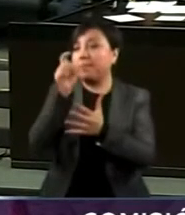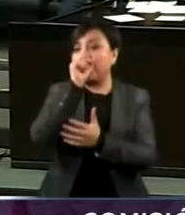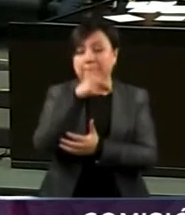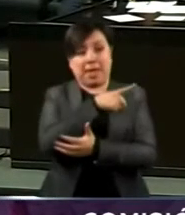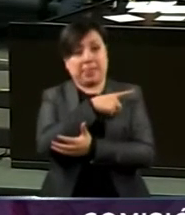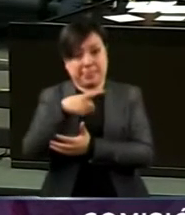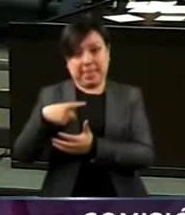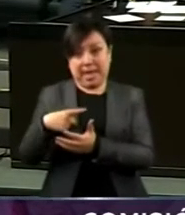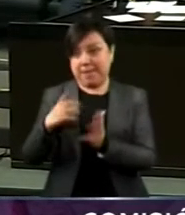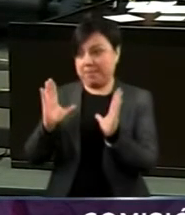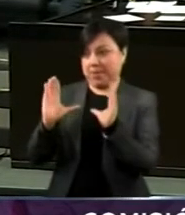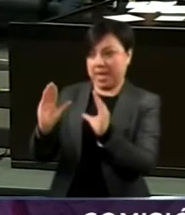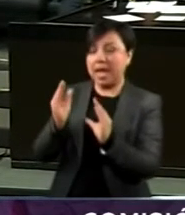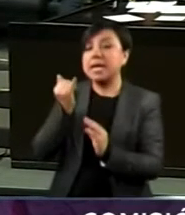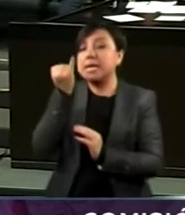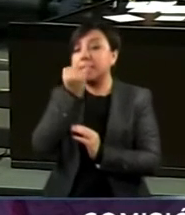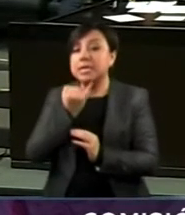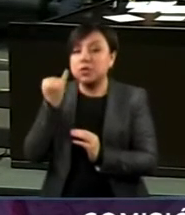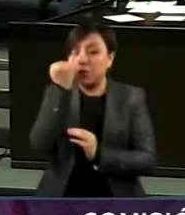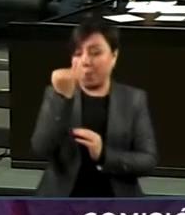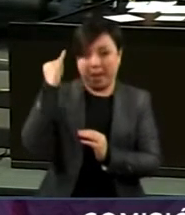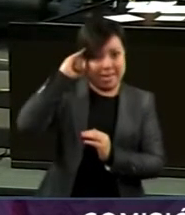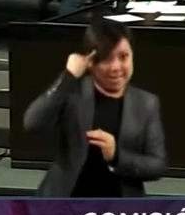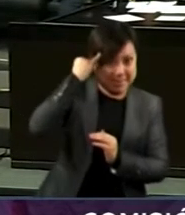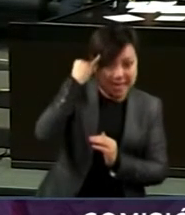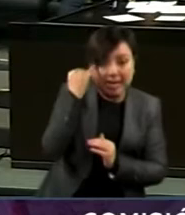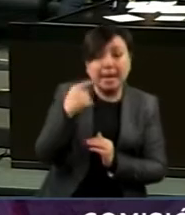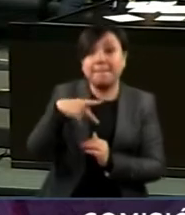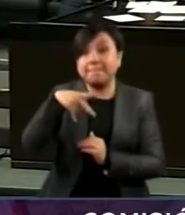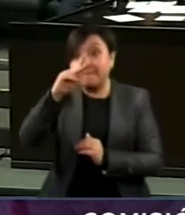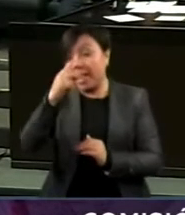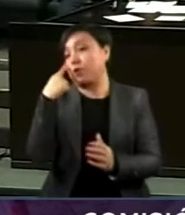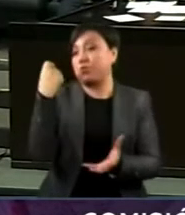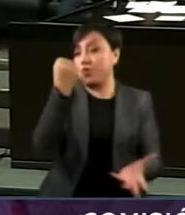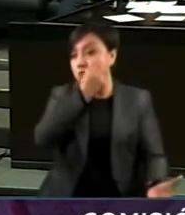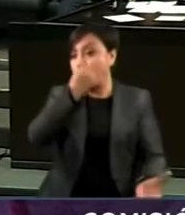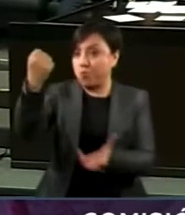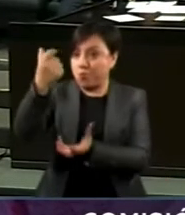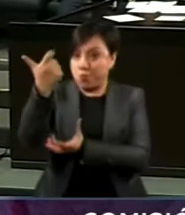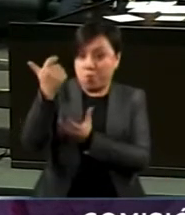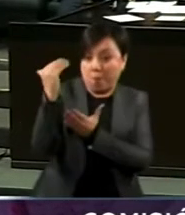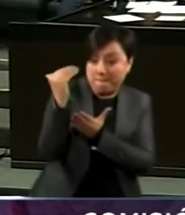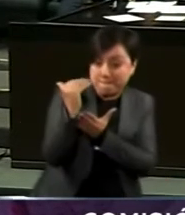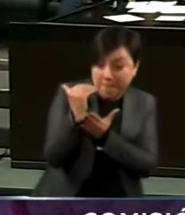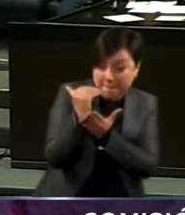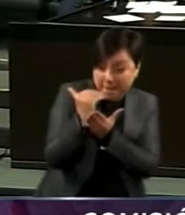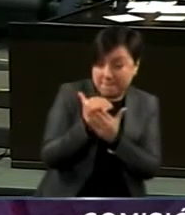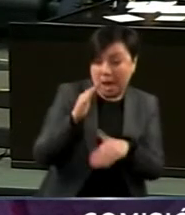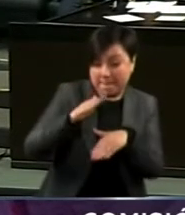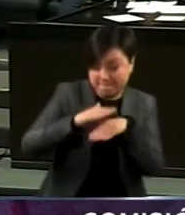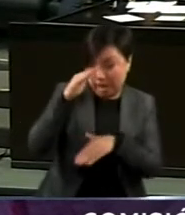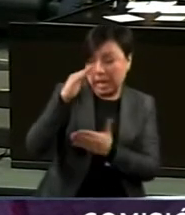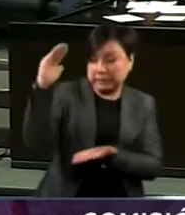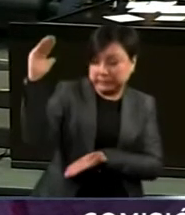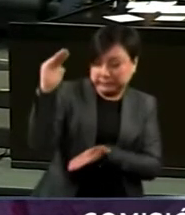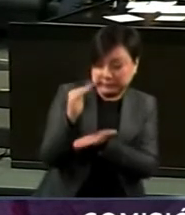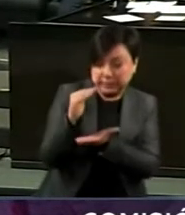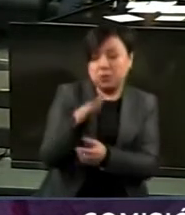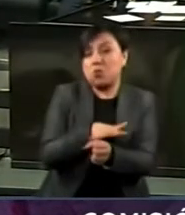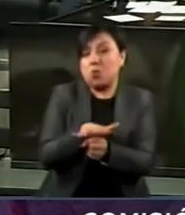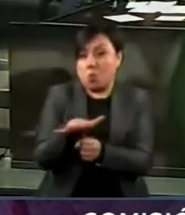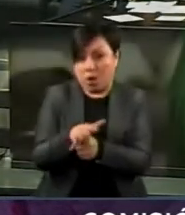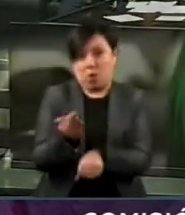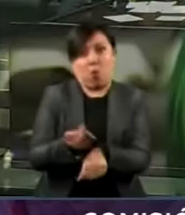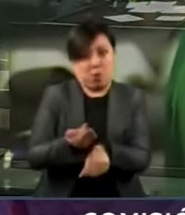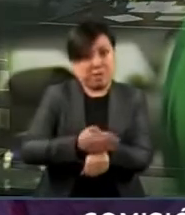enseñanza de lenguas indígenas. Sin embargo, los recortes presupuestales en materia de cultura, particularmente acentuados en